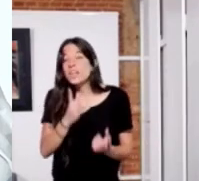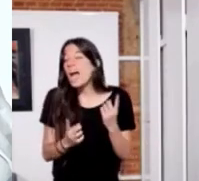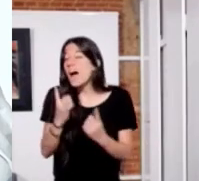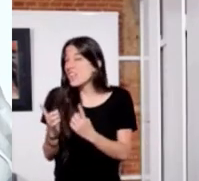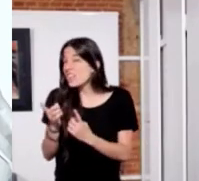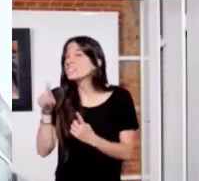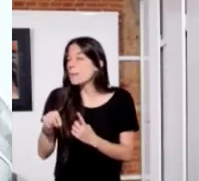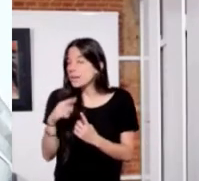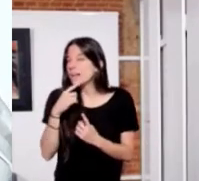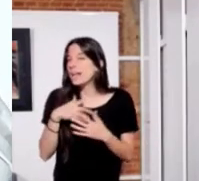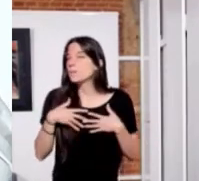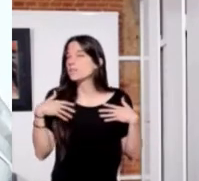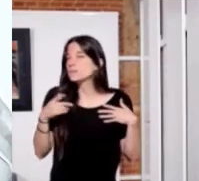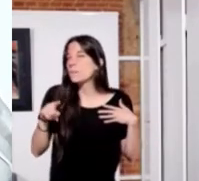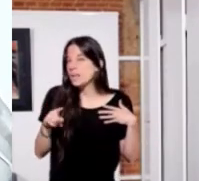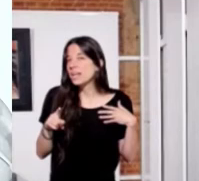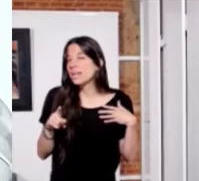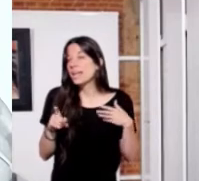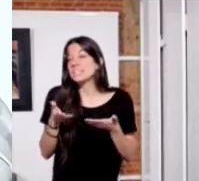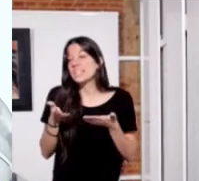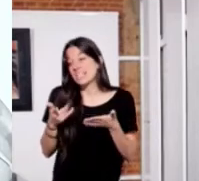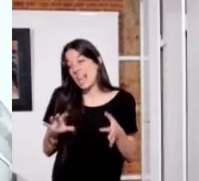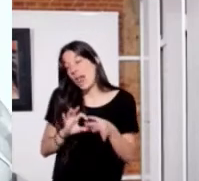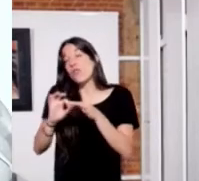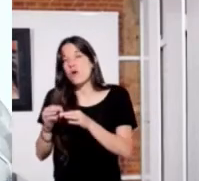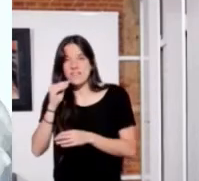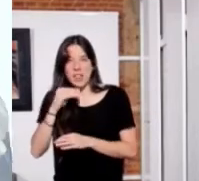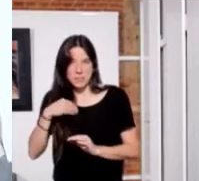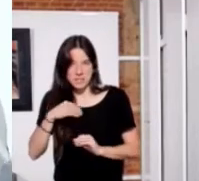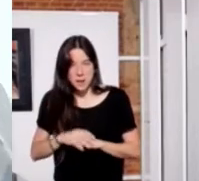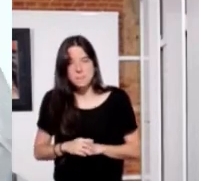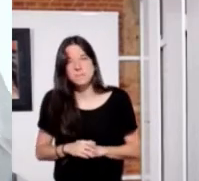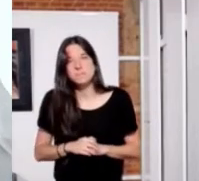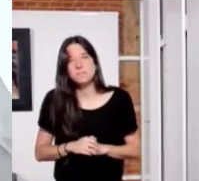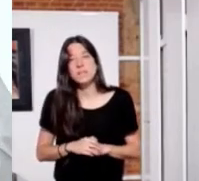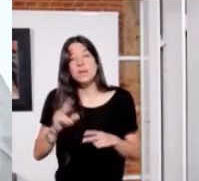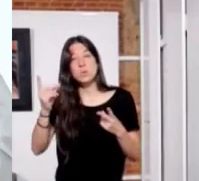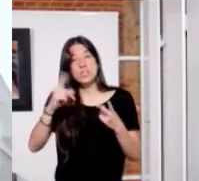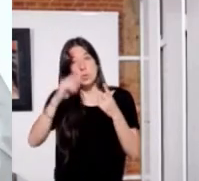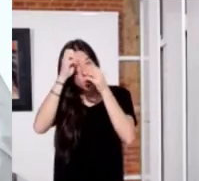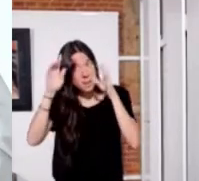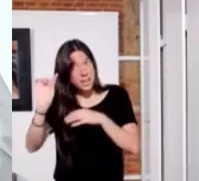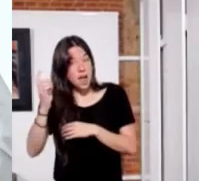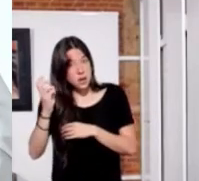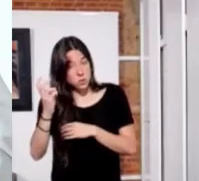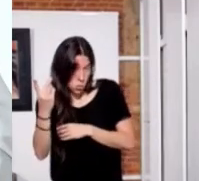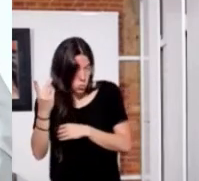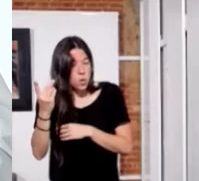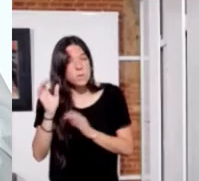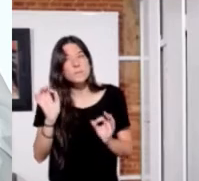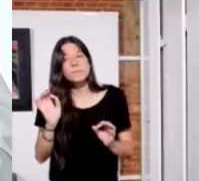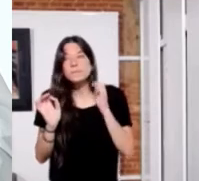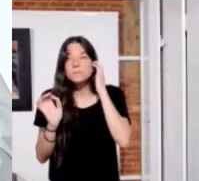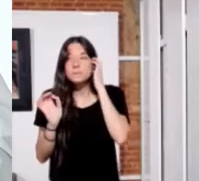el emotivismo es hijo de esa misma frialdad. Un segundo imaginario es el de